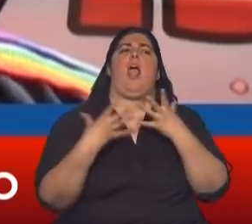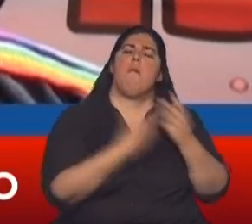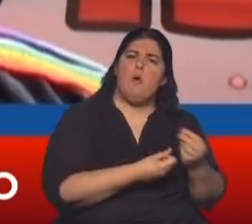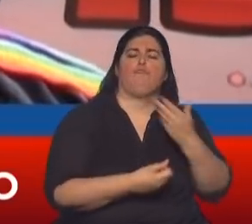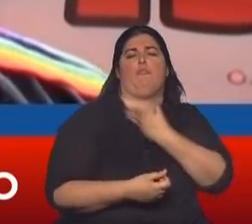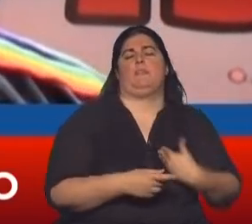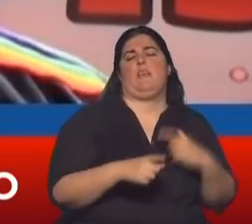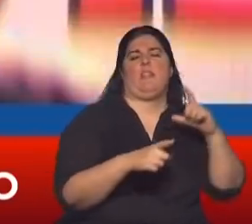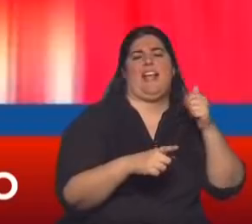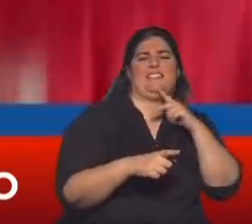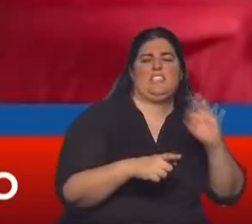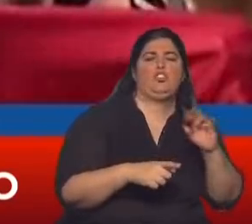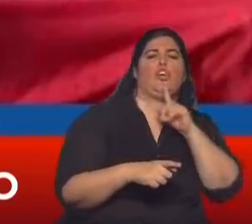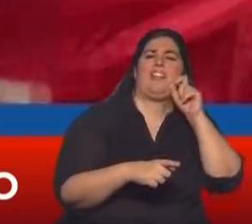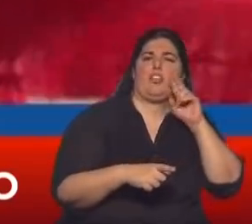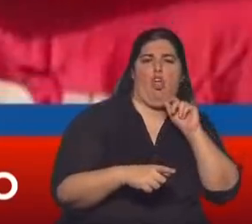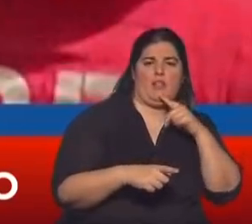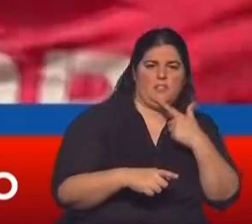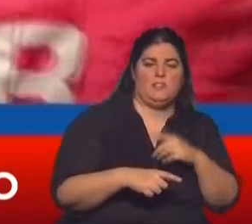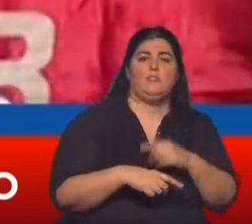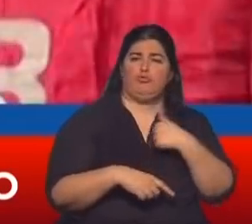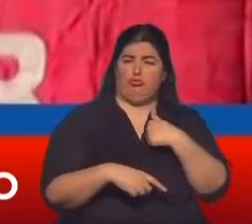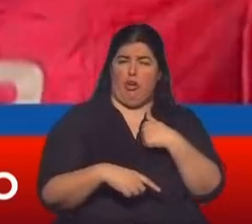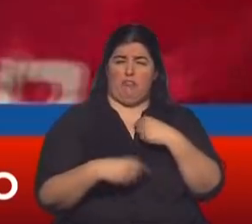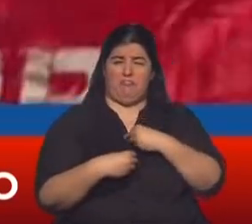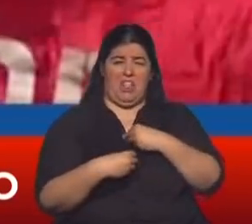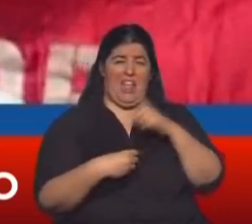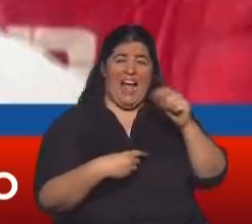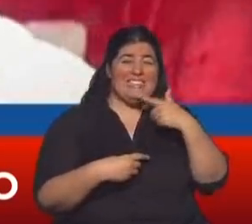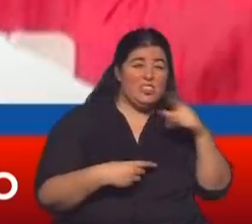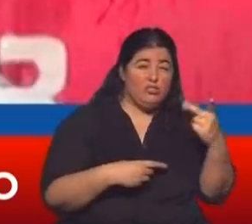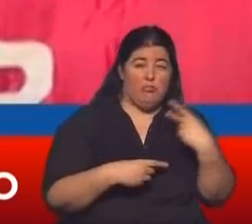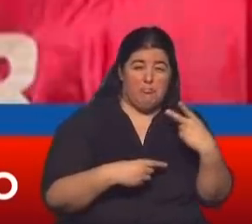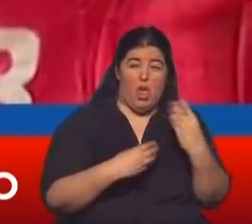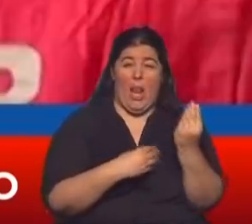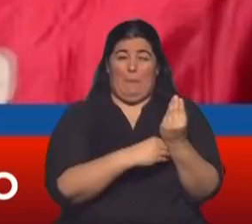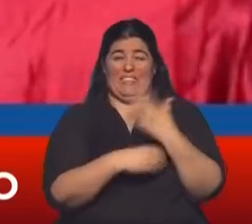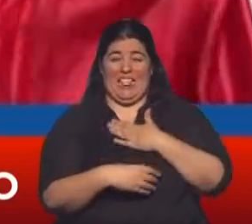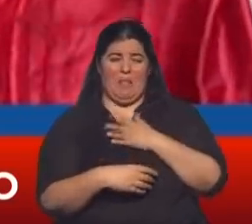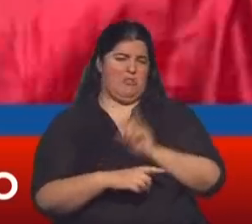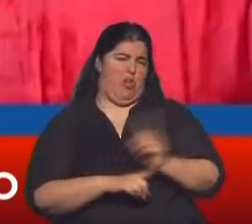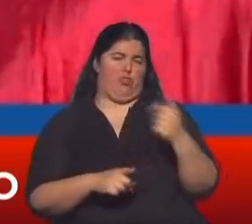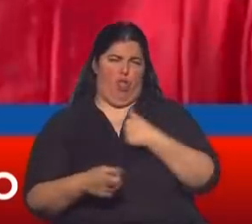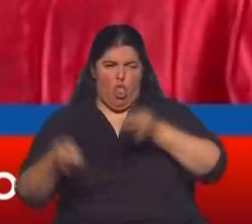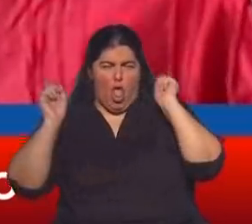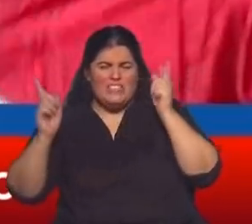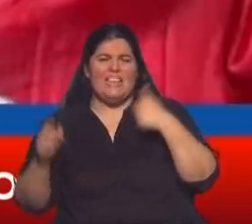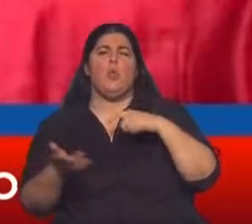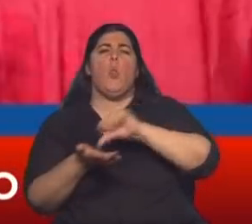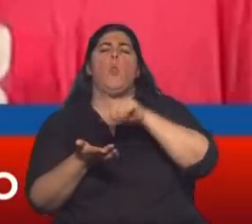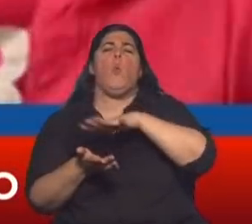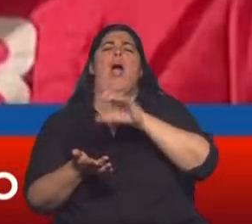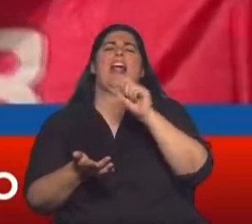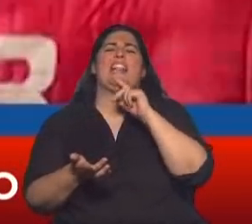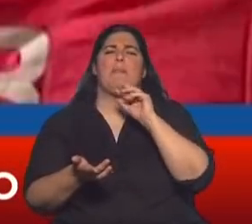presidente Pedro Castillo Terrones. Yo no me siento representada por Castillo, soy docente, soy cajamarquina y que sepa de una vez